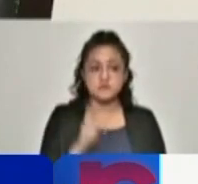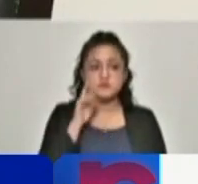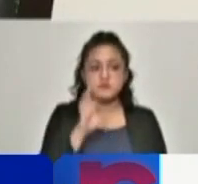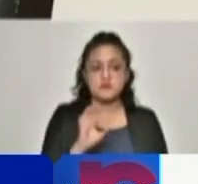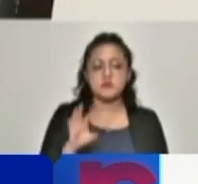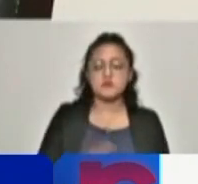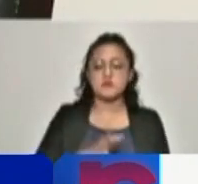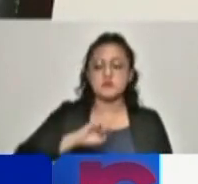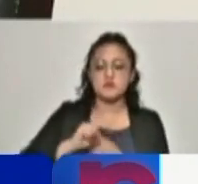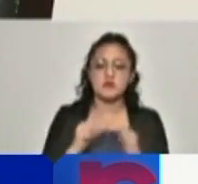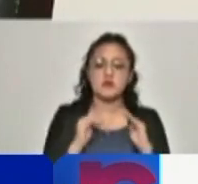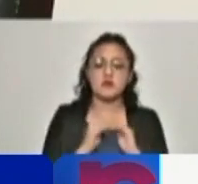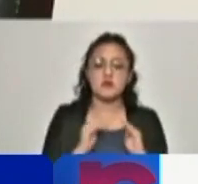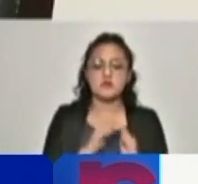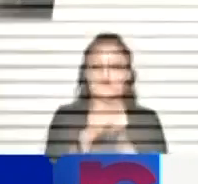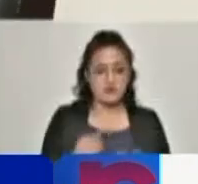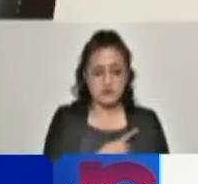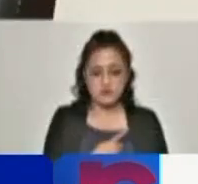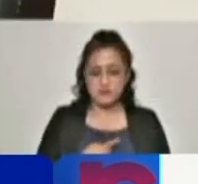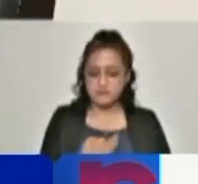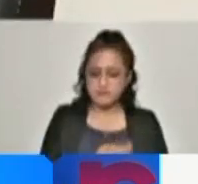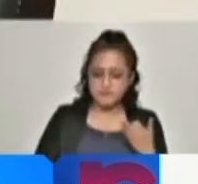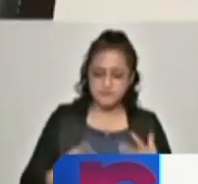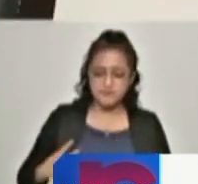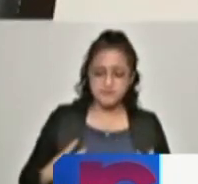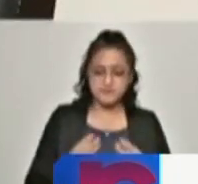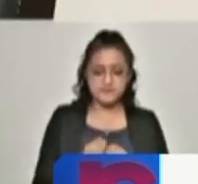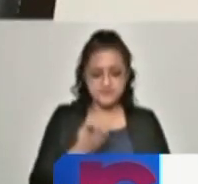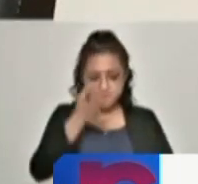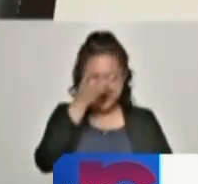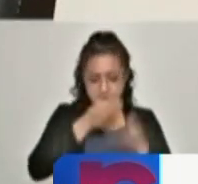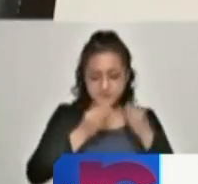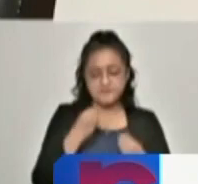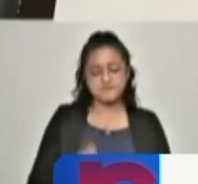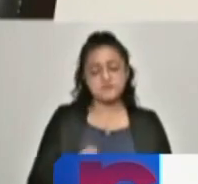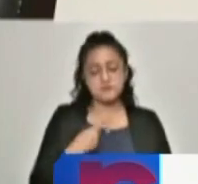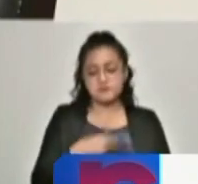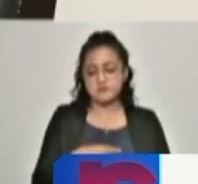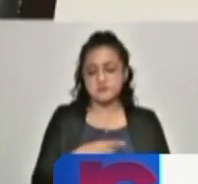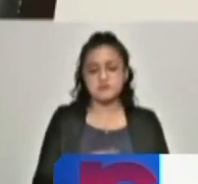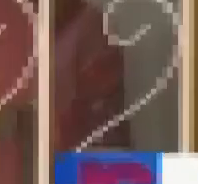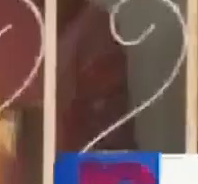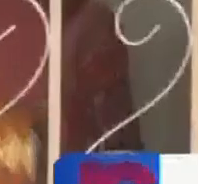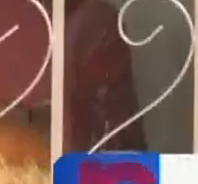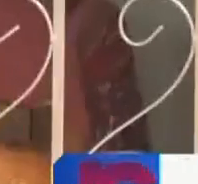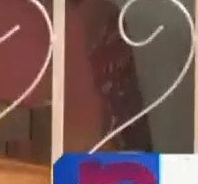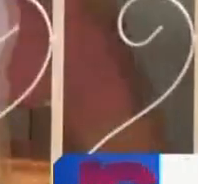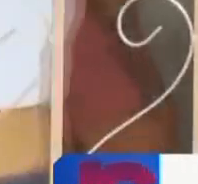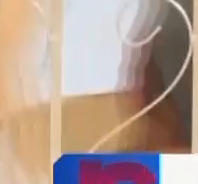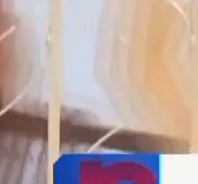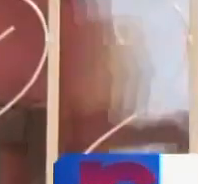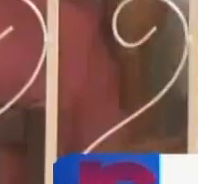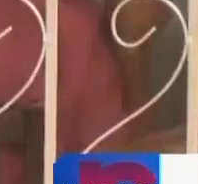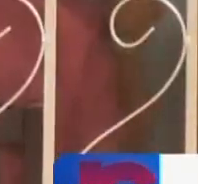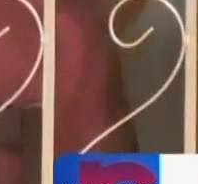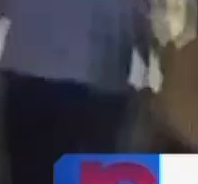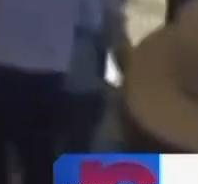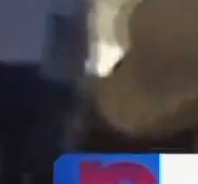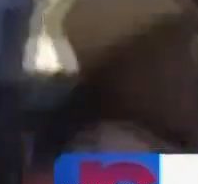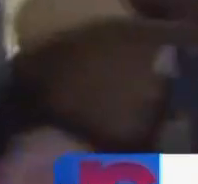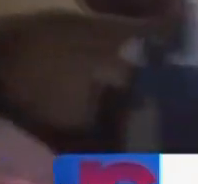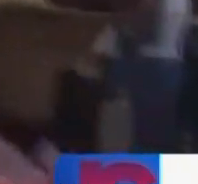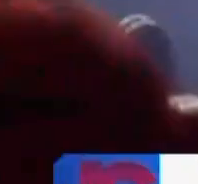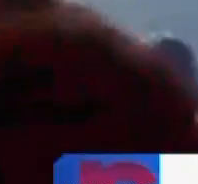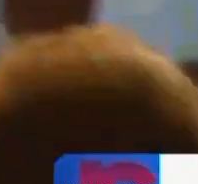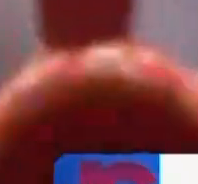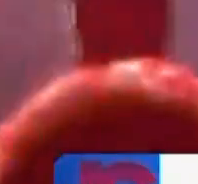elegir el resguardo domiciliario corresponsable. Tenemos que aprender a vivir con el riesgo y salvar vidas. Además, continúan suspendidas las